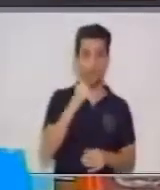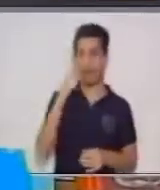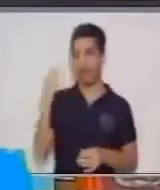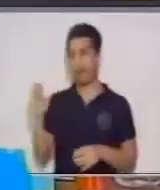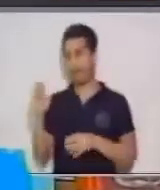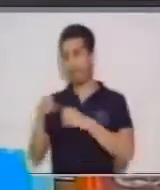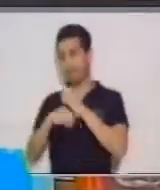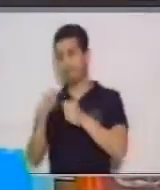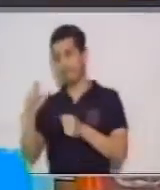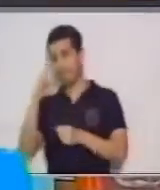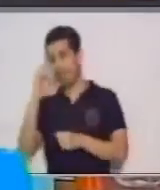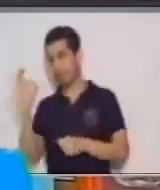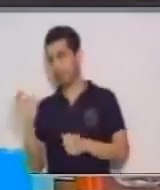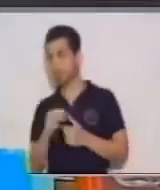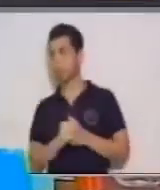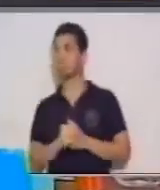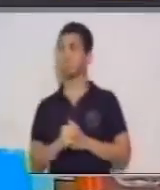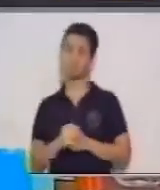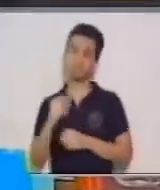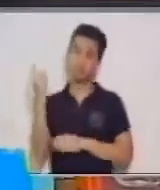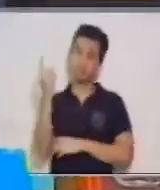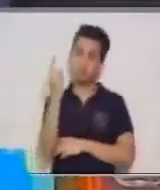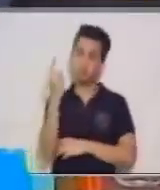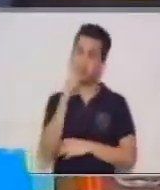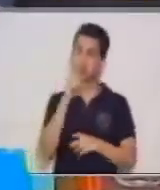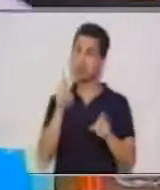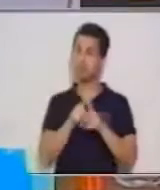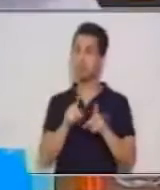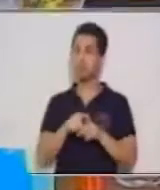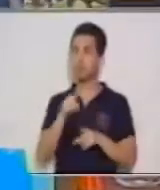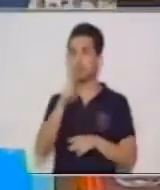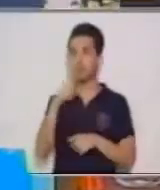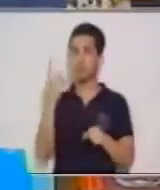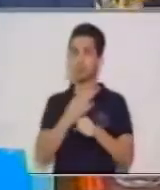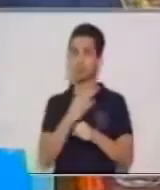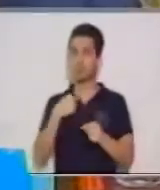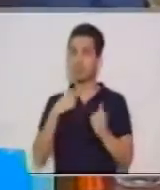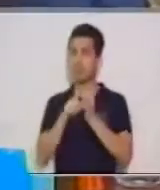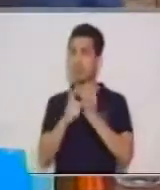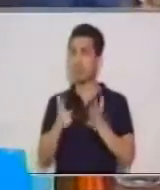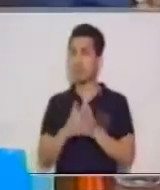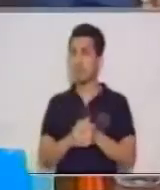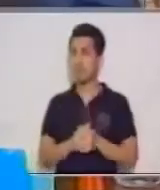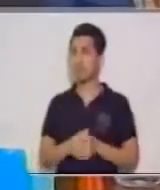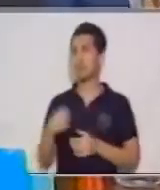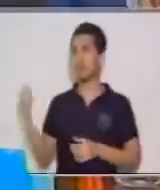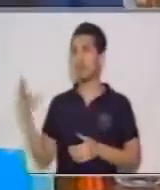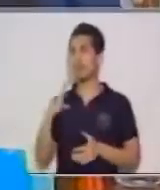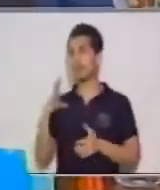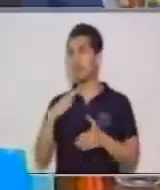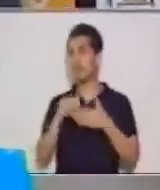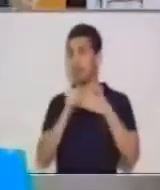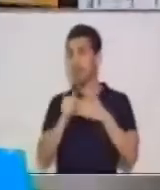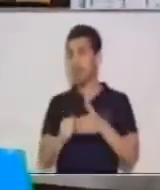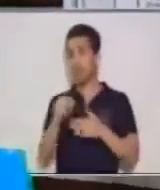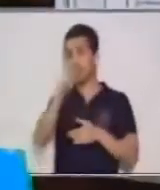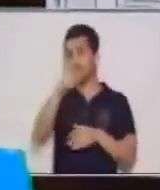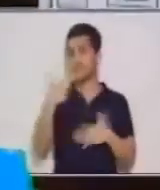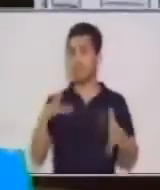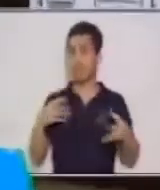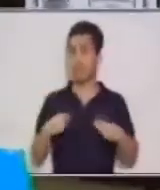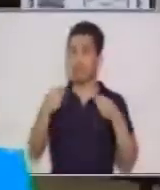que suceden. Pero es importante también que utilicemos nuestra guía. En la guía de aprendizaje que acaban de recibir